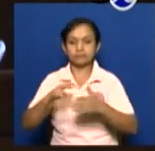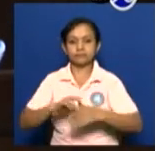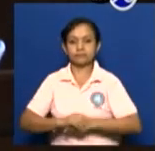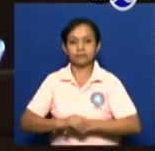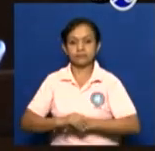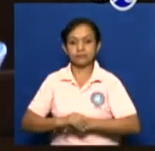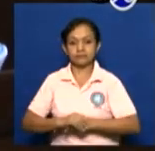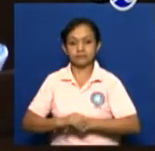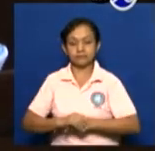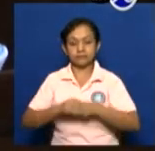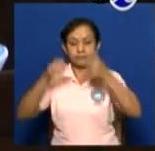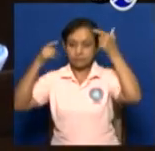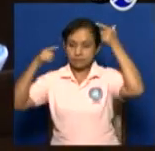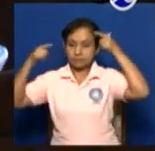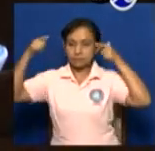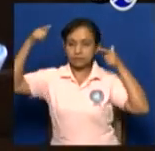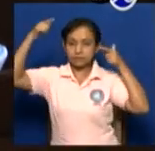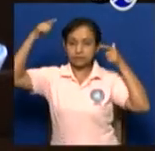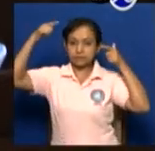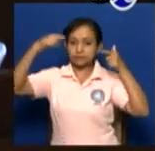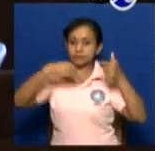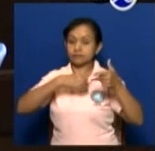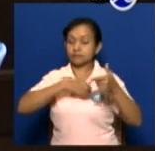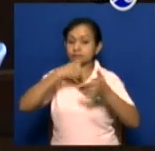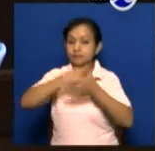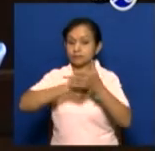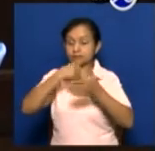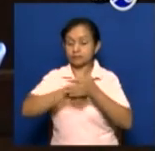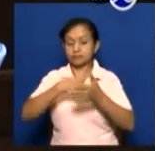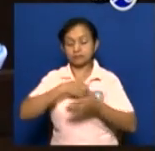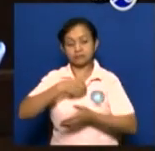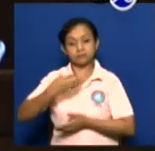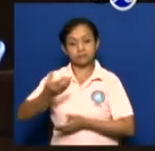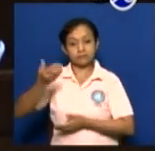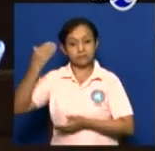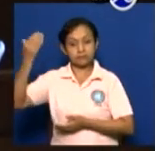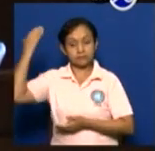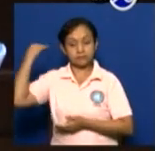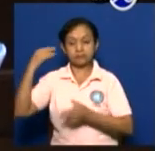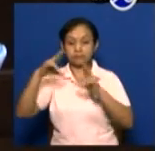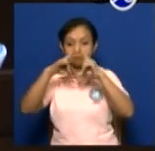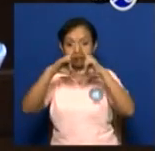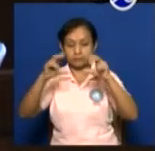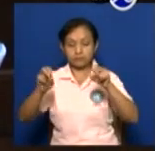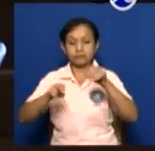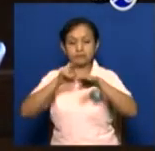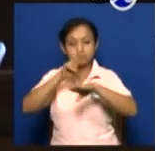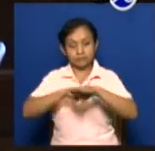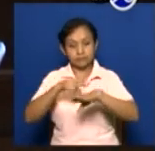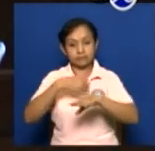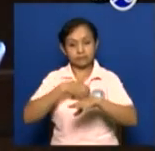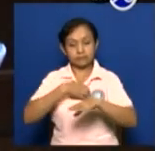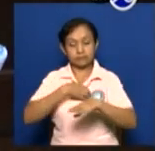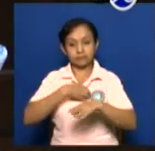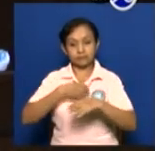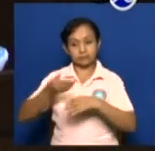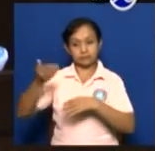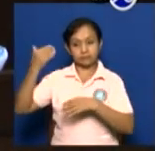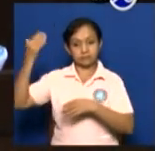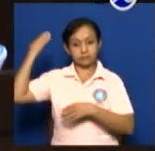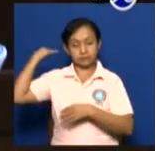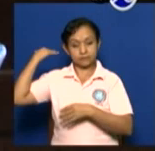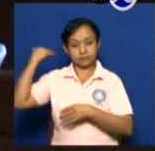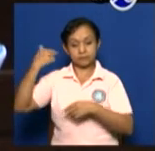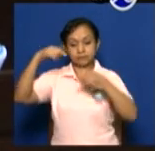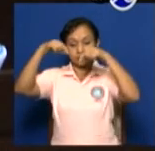La gesta del general Sandino es parte de nuestro pasado como nación, pero entre el pasado,